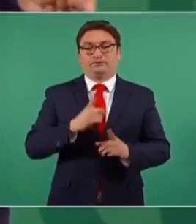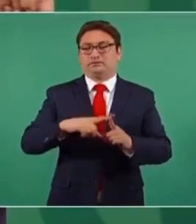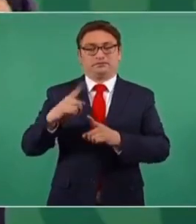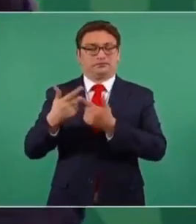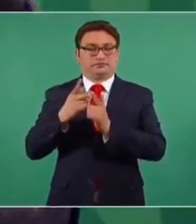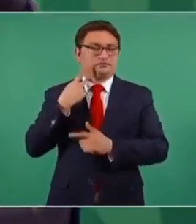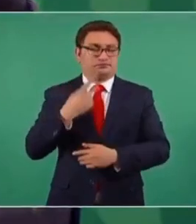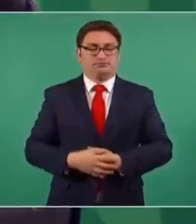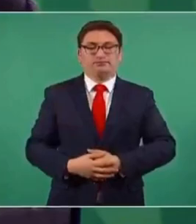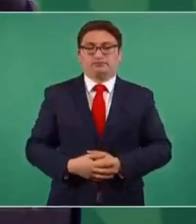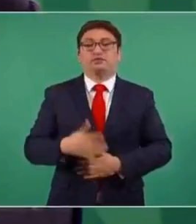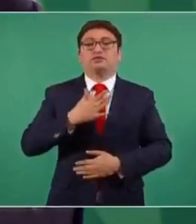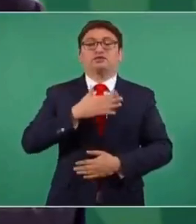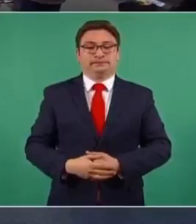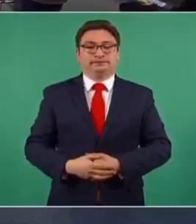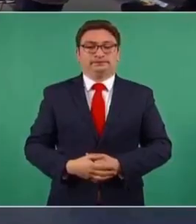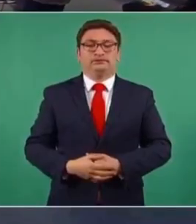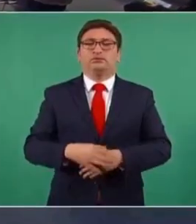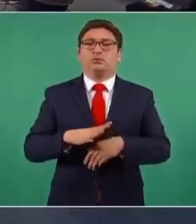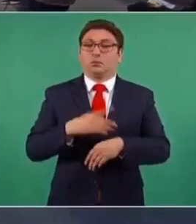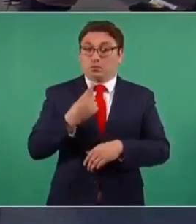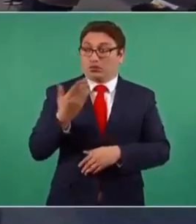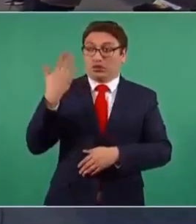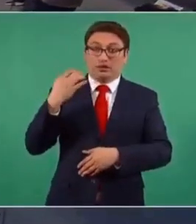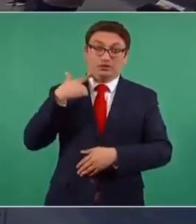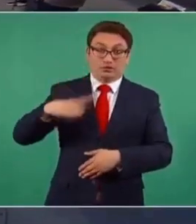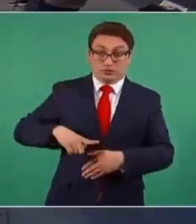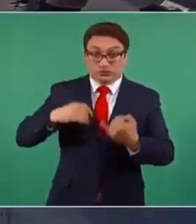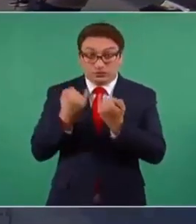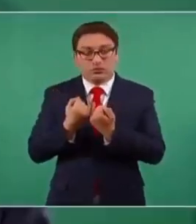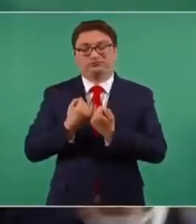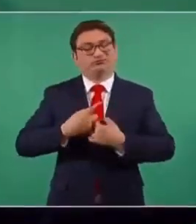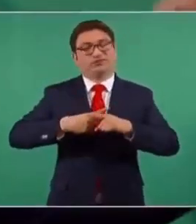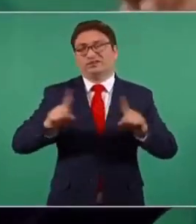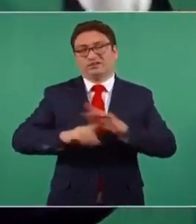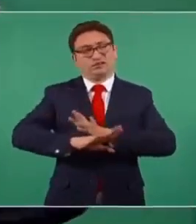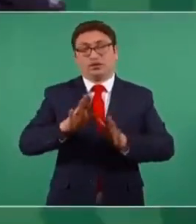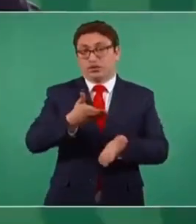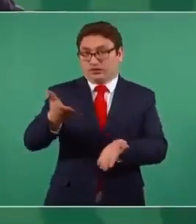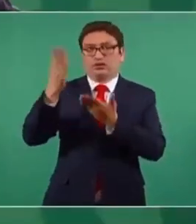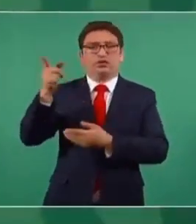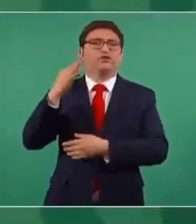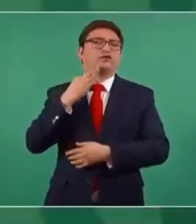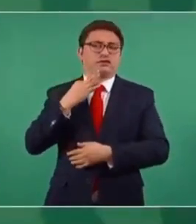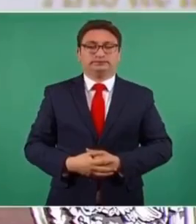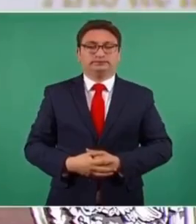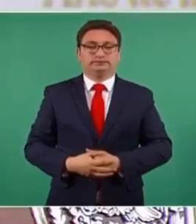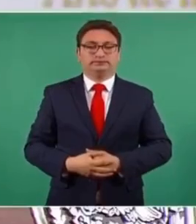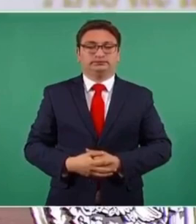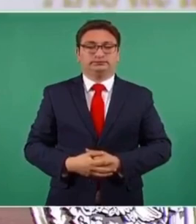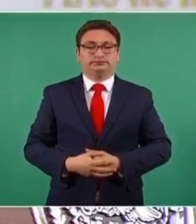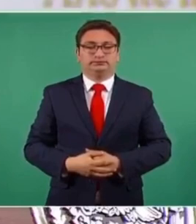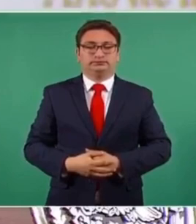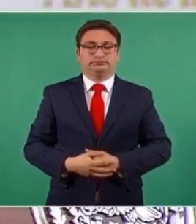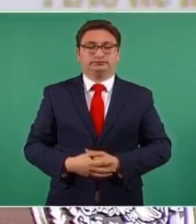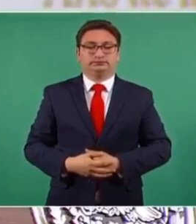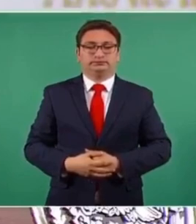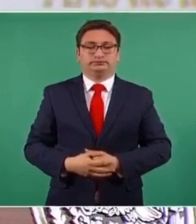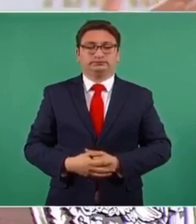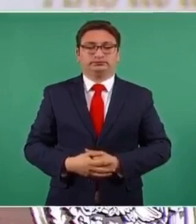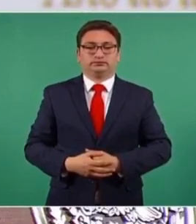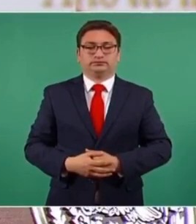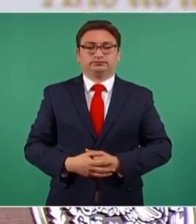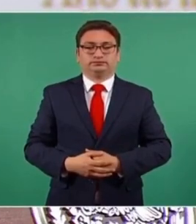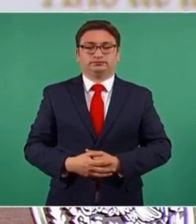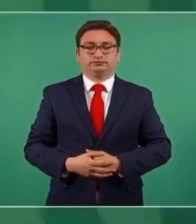todos. Y dije no, porque no somos iguales. Y ya que el fiscal resuelva, porque